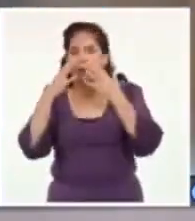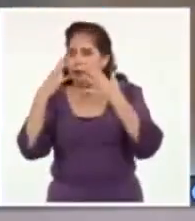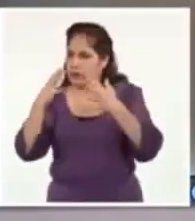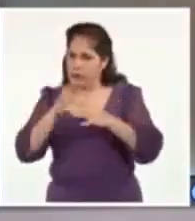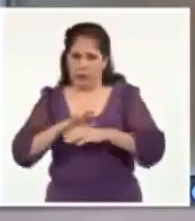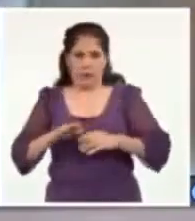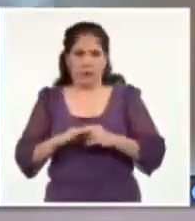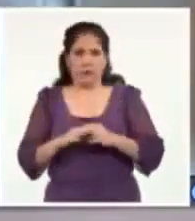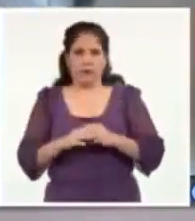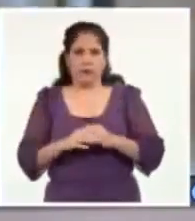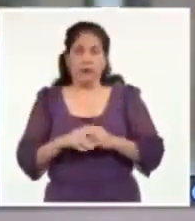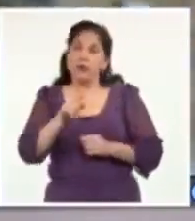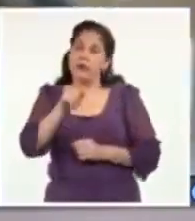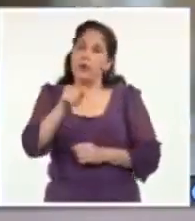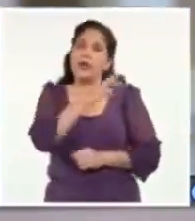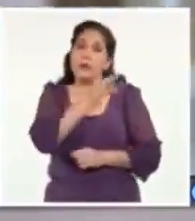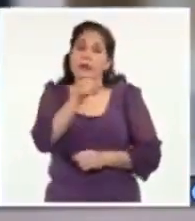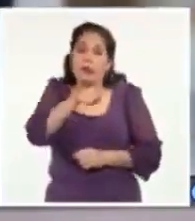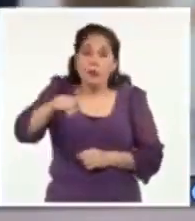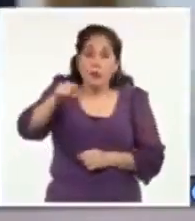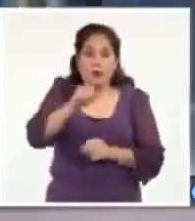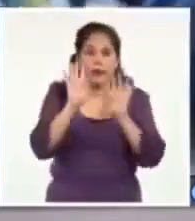Los invito a seguir de cerca a estos acontecimientos buenas noches